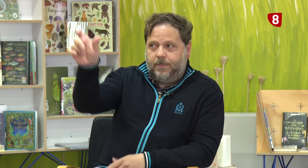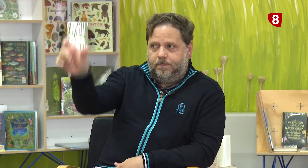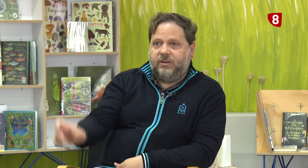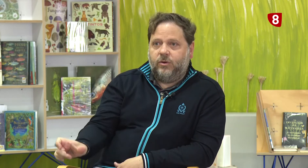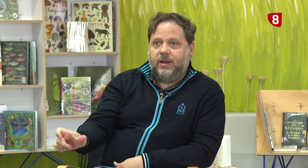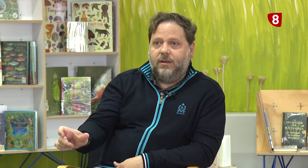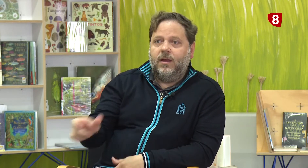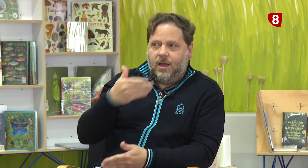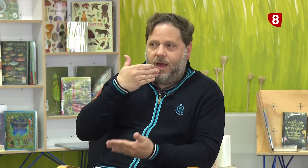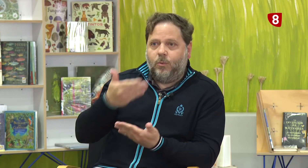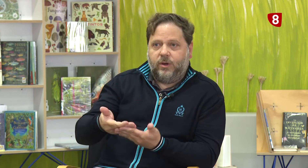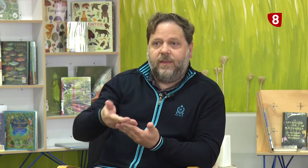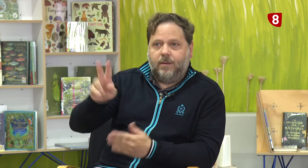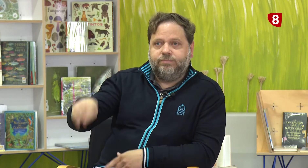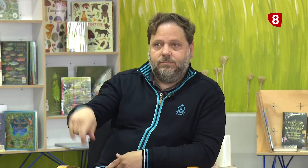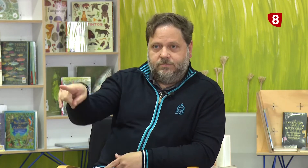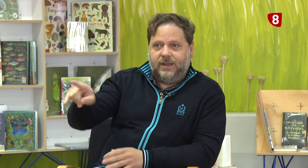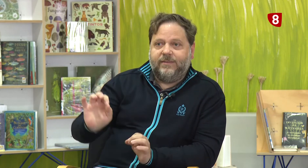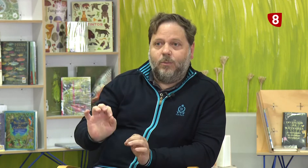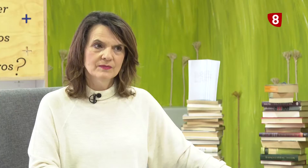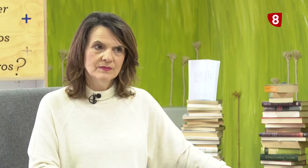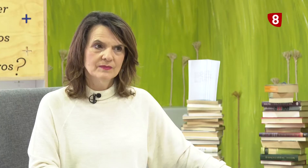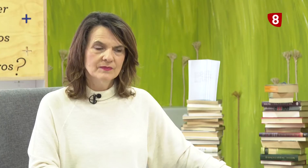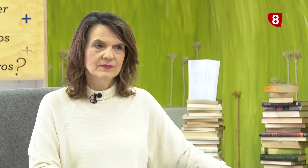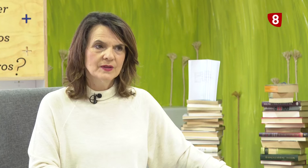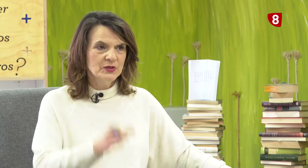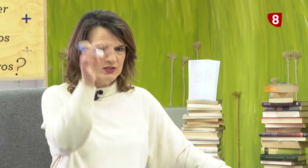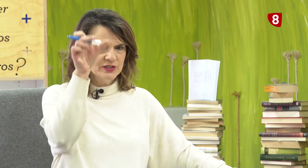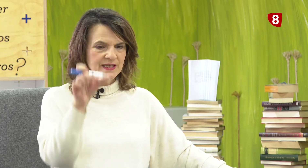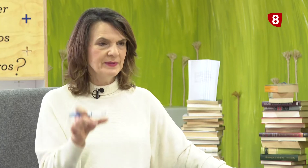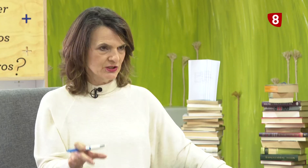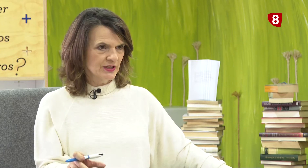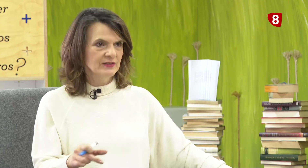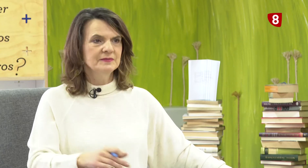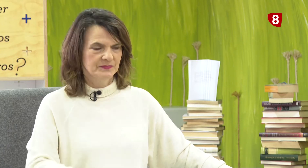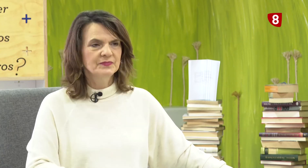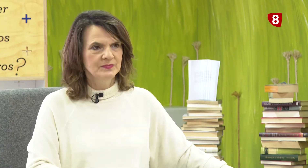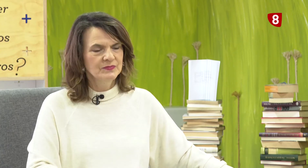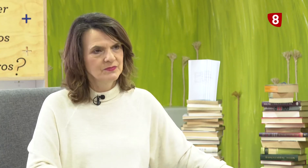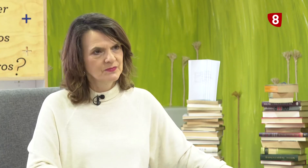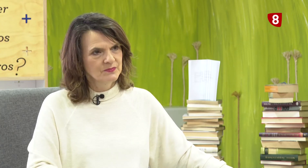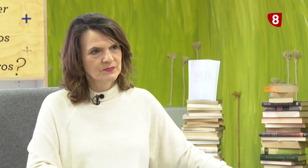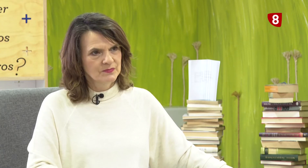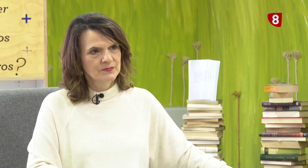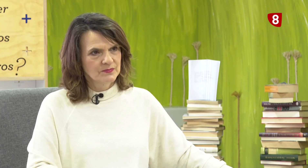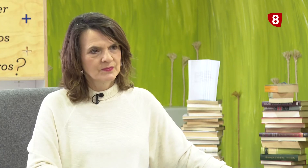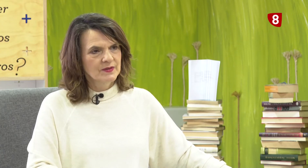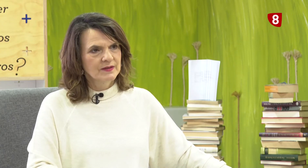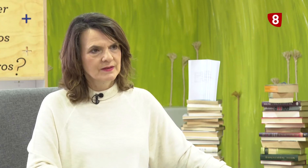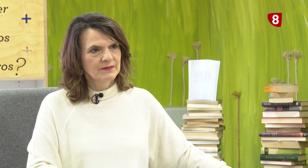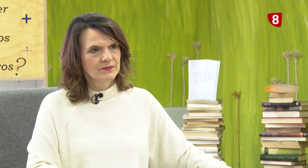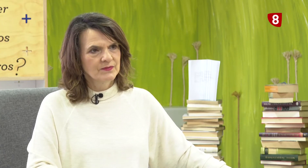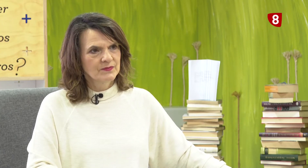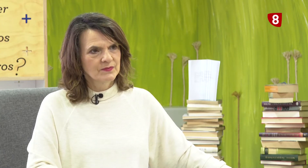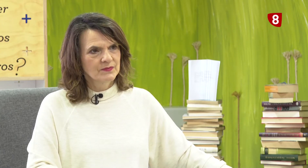aburrido, diría, persona aburrida, es aburrida. Porque esto sería persona, ¿no? Persona, yo diría, es aburrida.